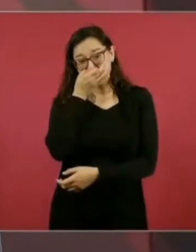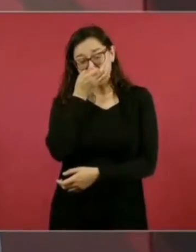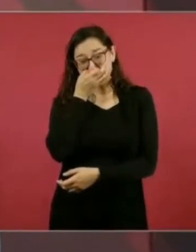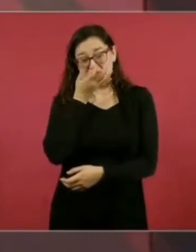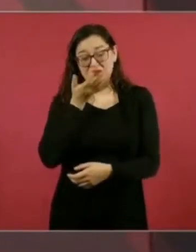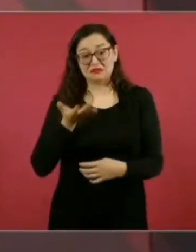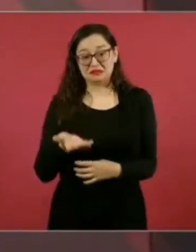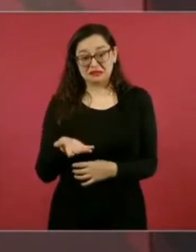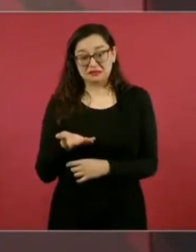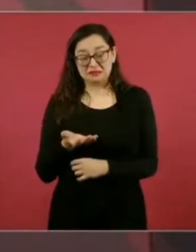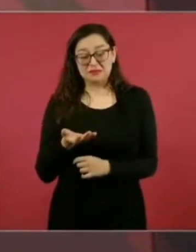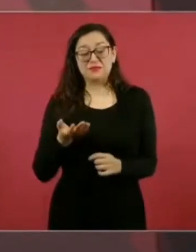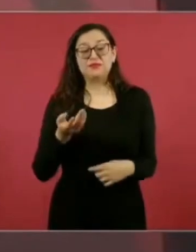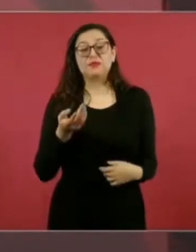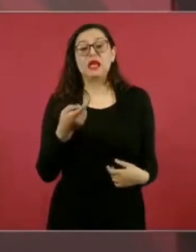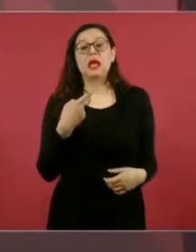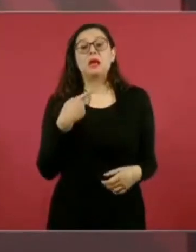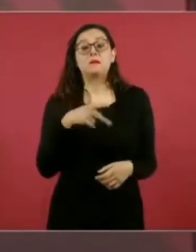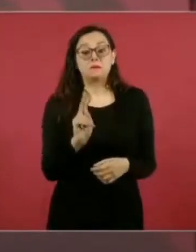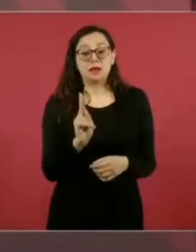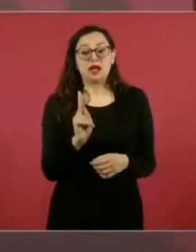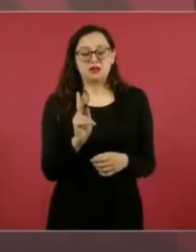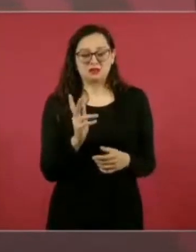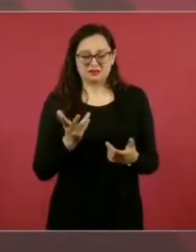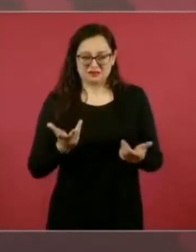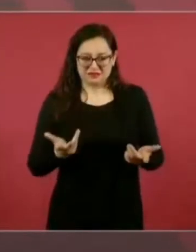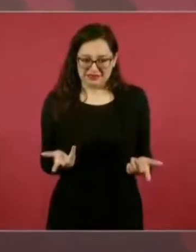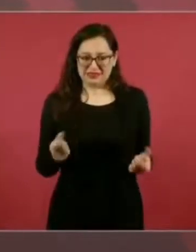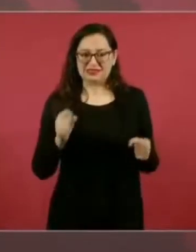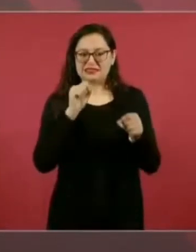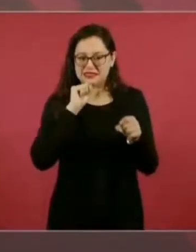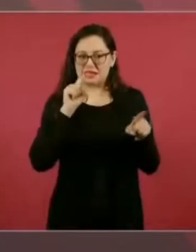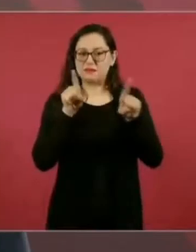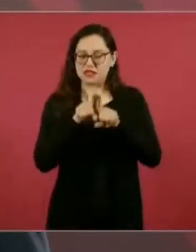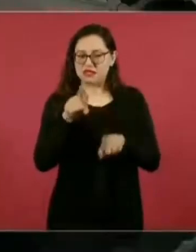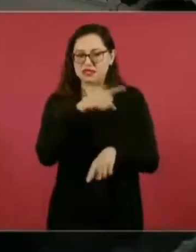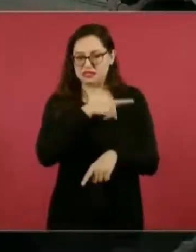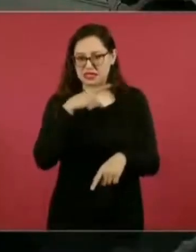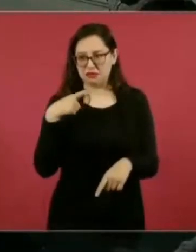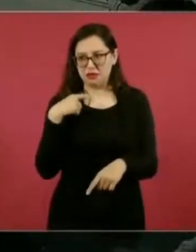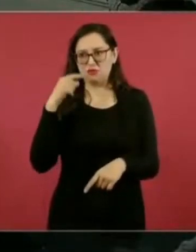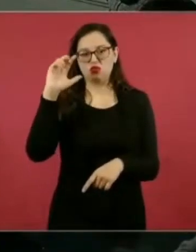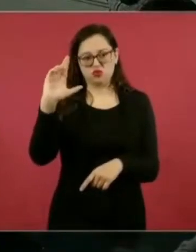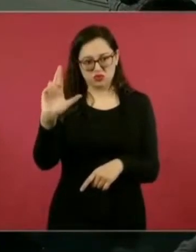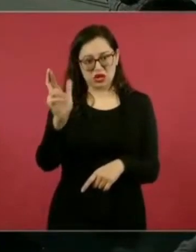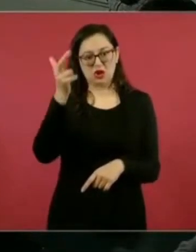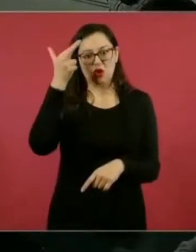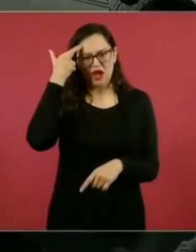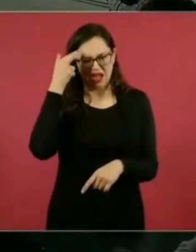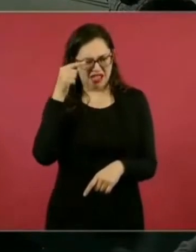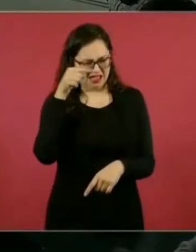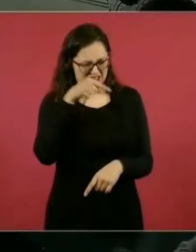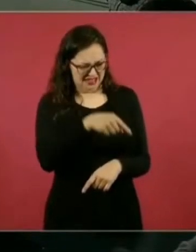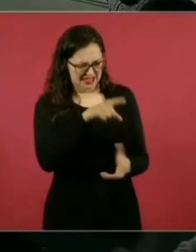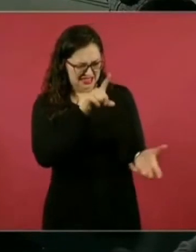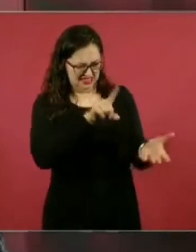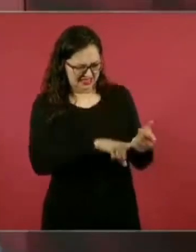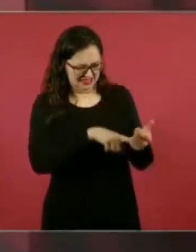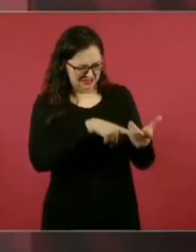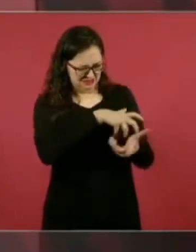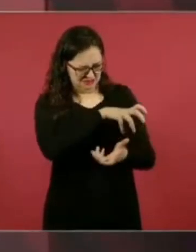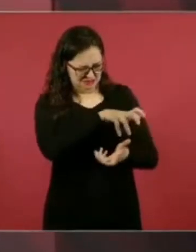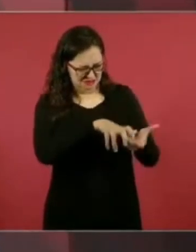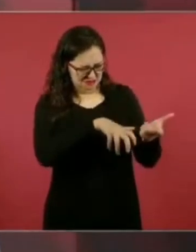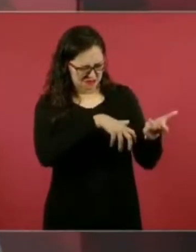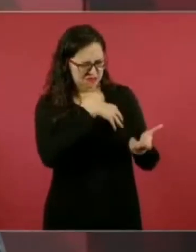Pero además no olvidemos que de ahí sale García Luna y